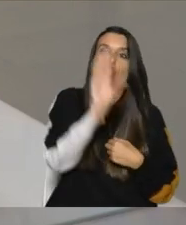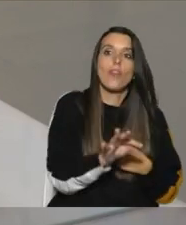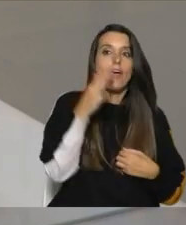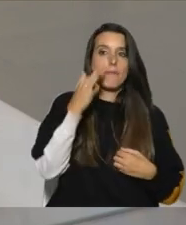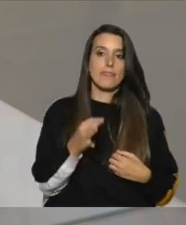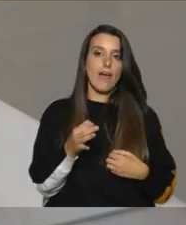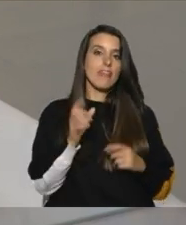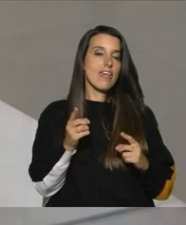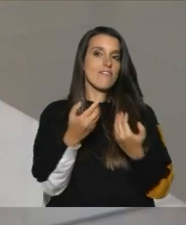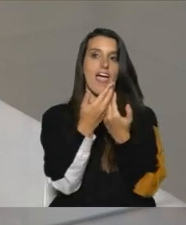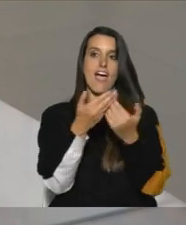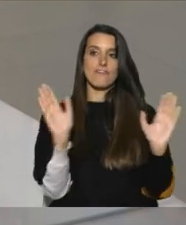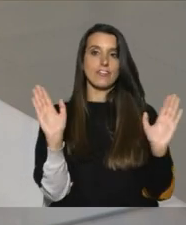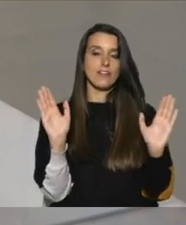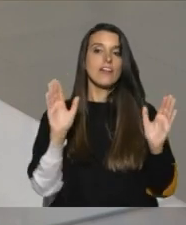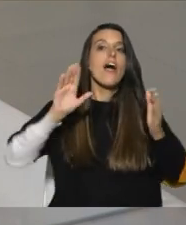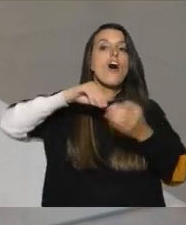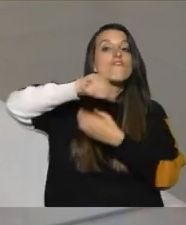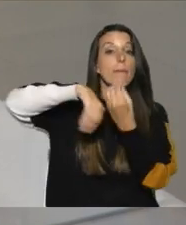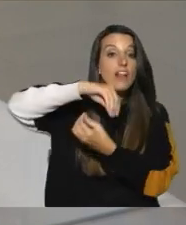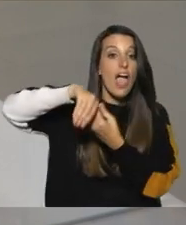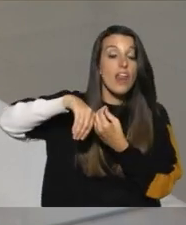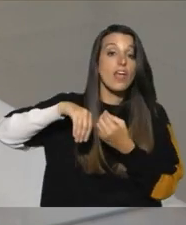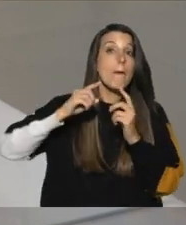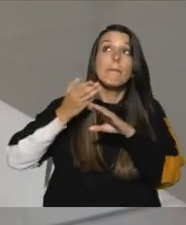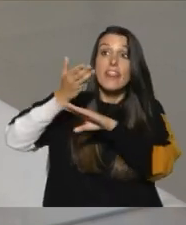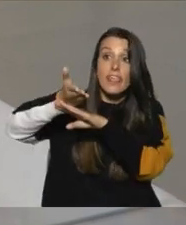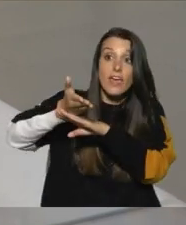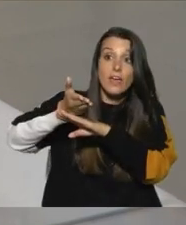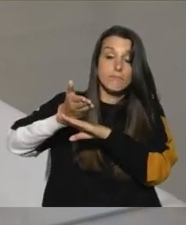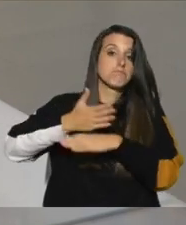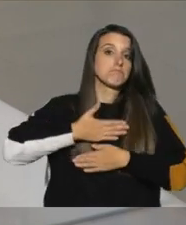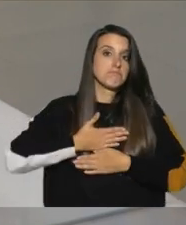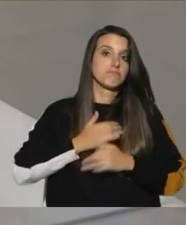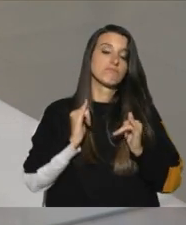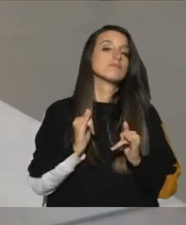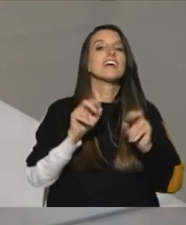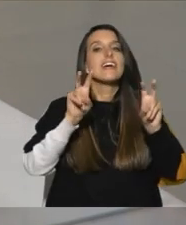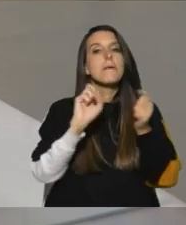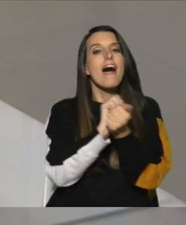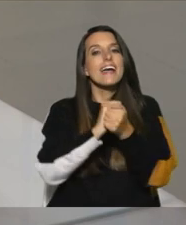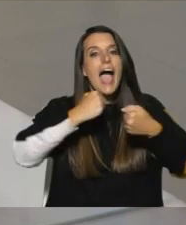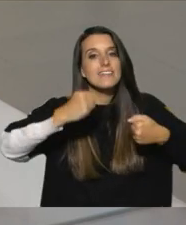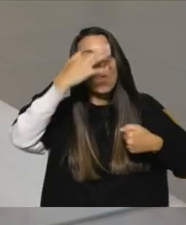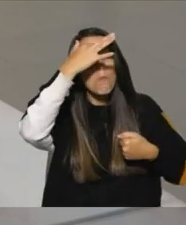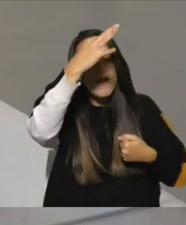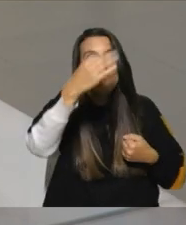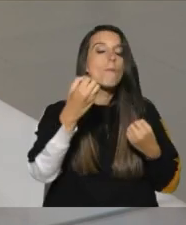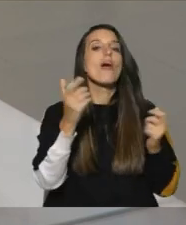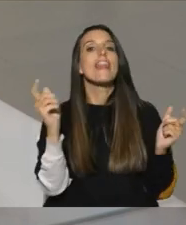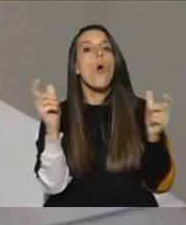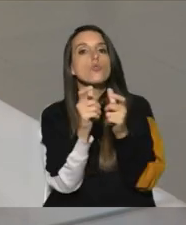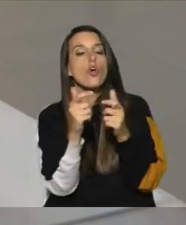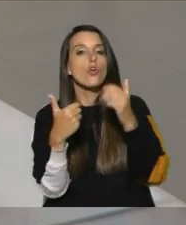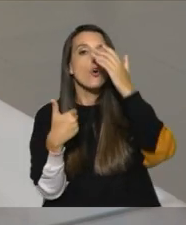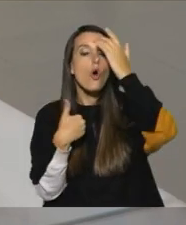tiene que abrirse. Si los familiares incluso lo solicitan, me parece de orden. El tema de la cárcel del pueblo surgió también después de una reunión que yo mantuve